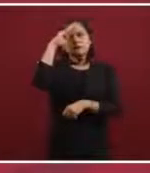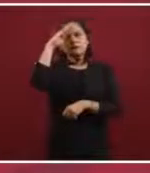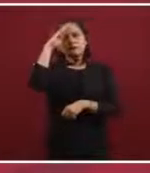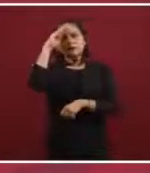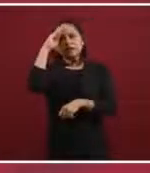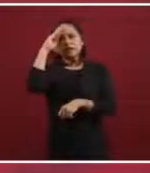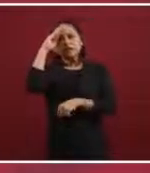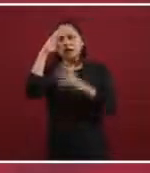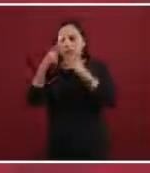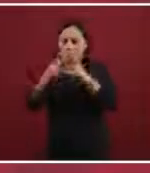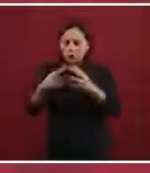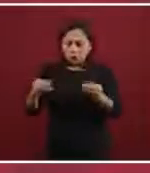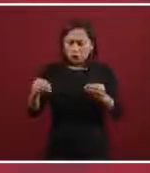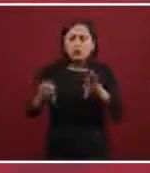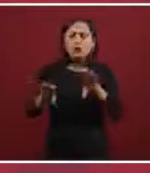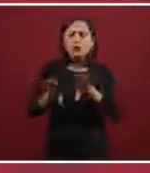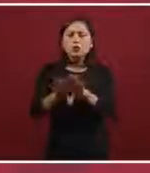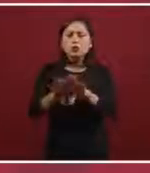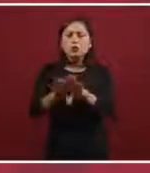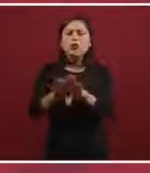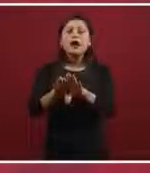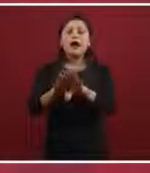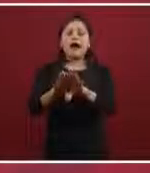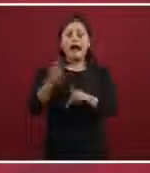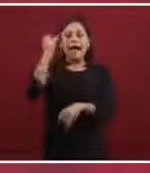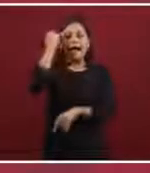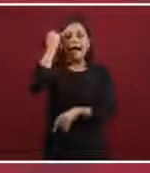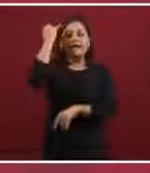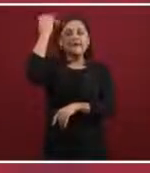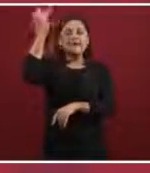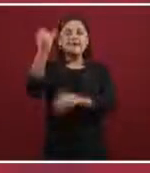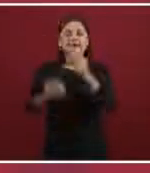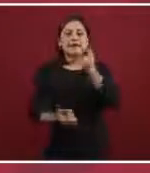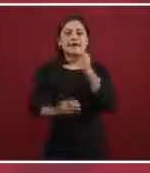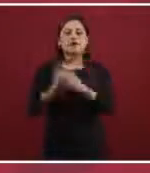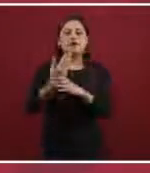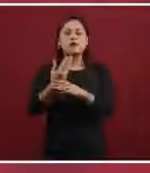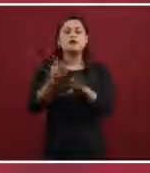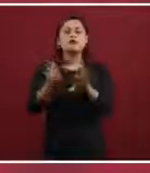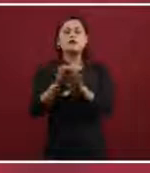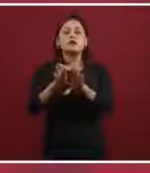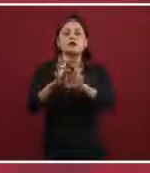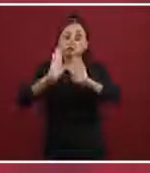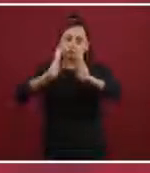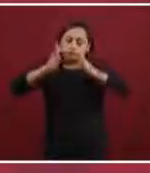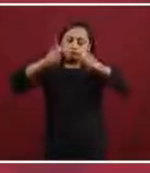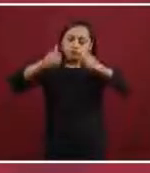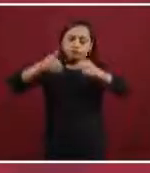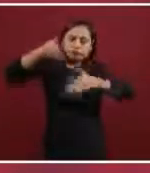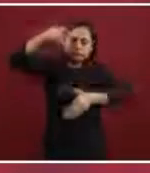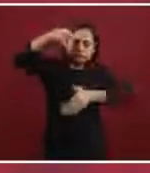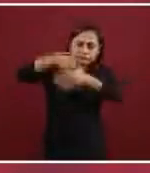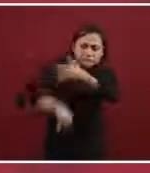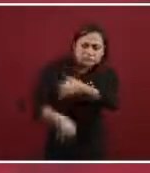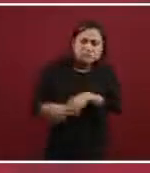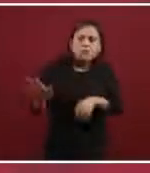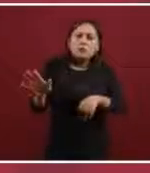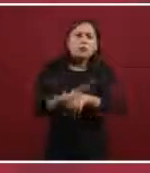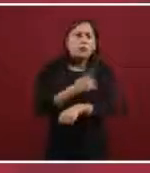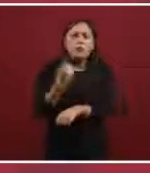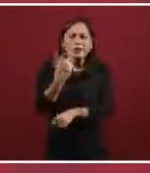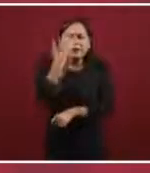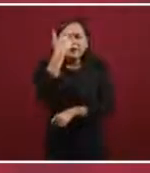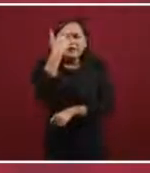sustento atender las causas que originan la inseguridad y la violencia es